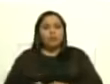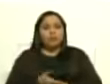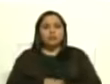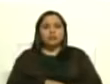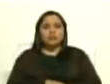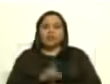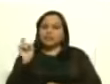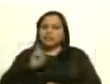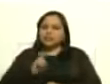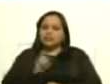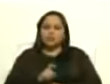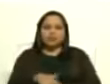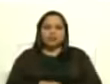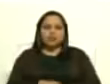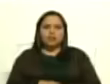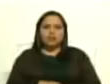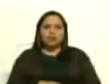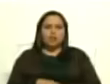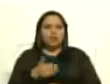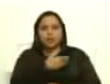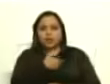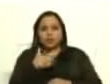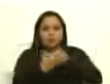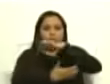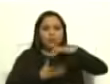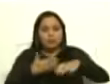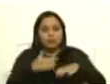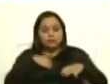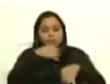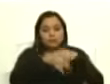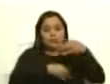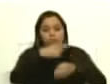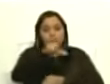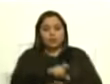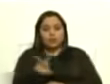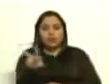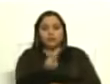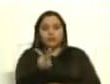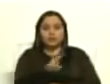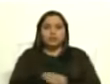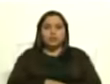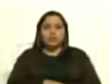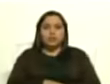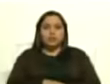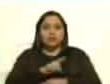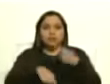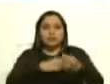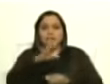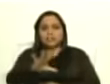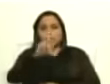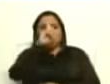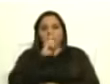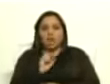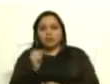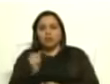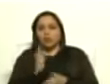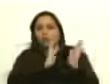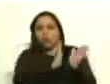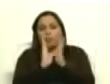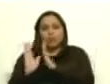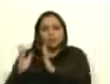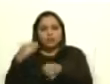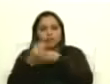verdad nosotros no queremos estar expuestos, y lo hablo ya como venezolana, donde en 5 años se tramó y se